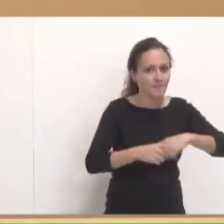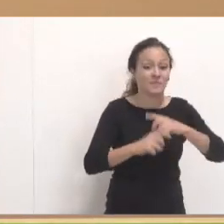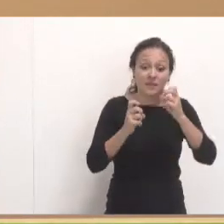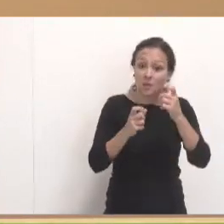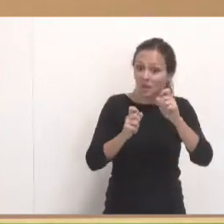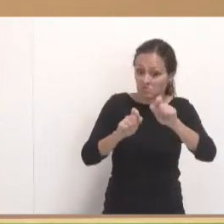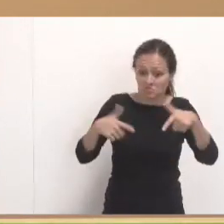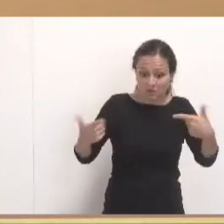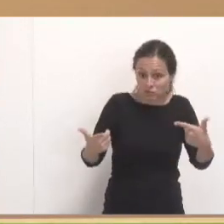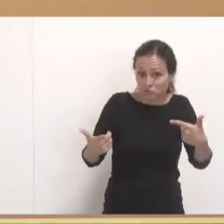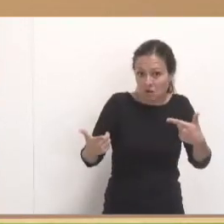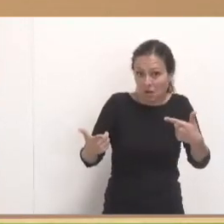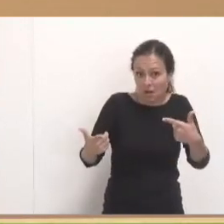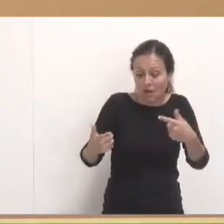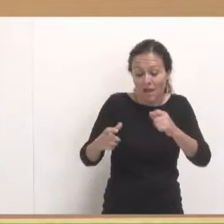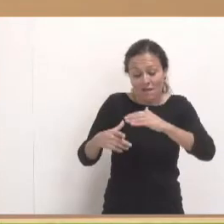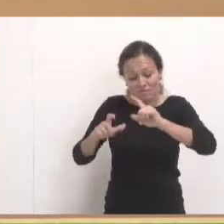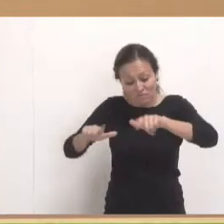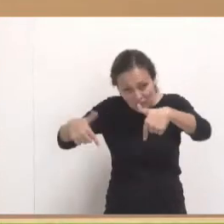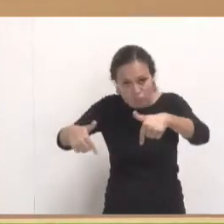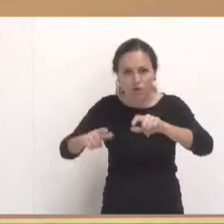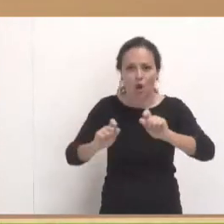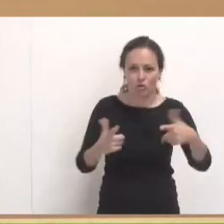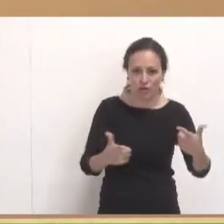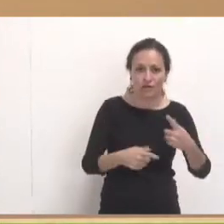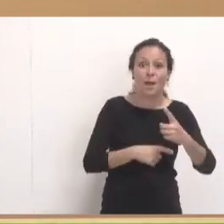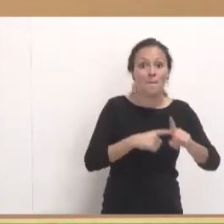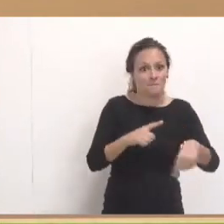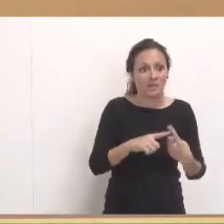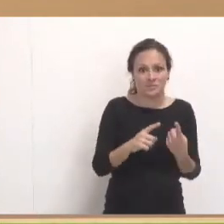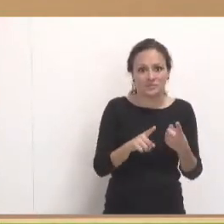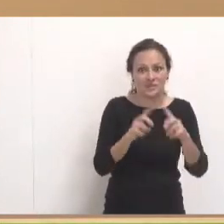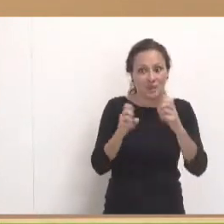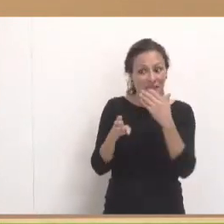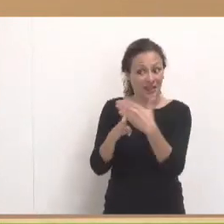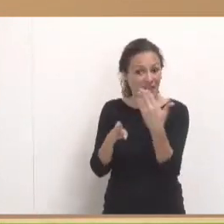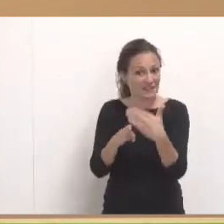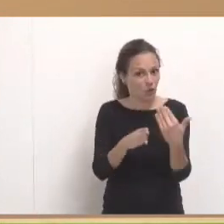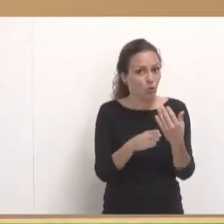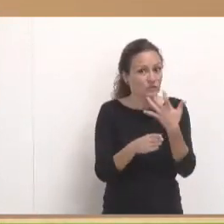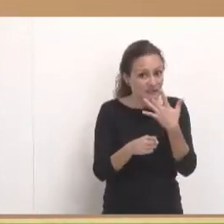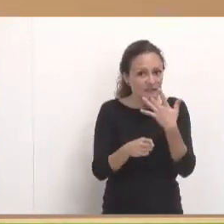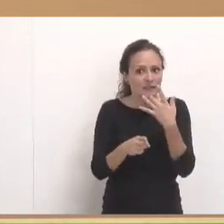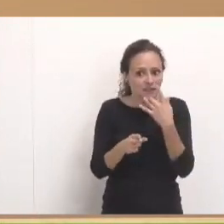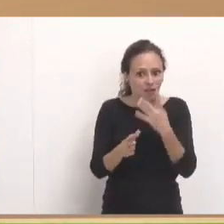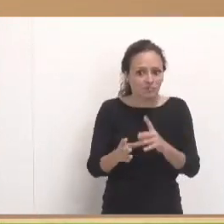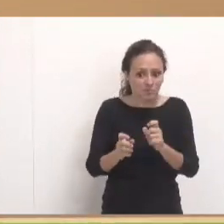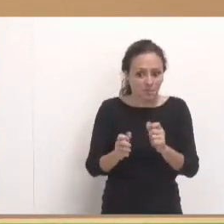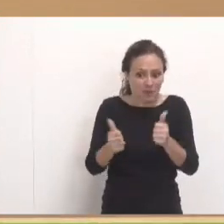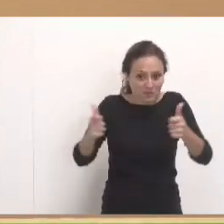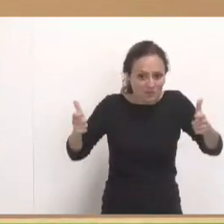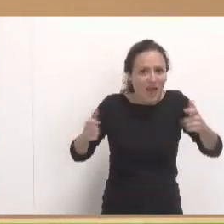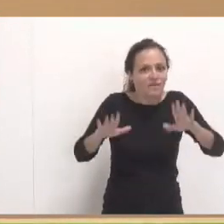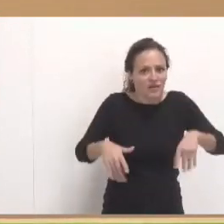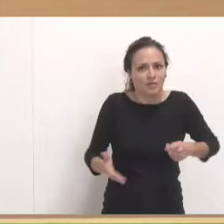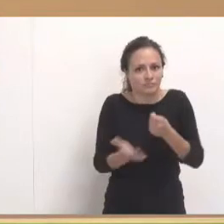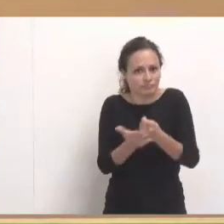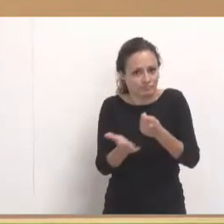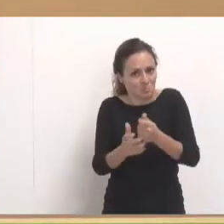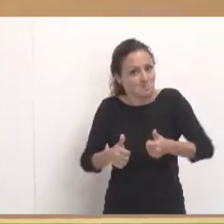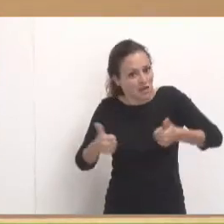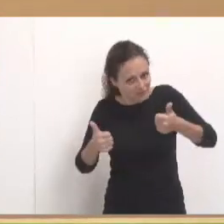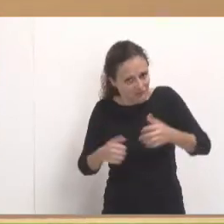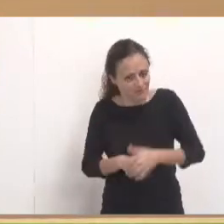desincentiven al máximo por su creciente coste el vertido de residuos comprendidos dentro de la fracción resto. Finalmente, instar al Gobierno de